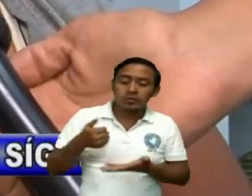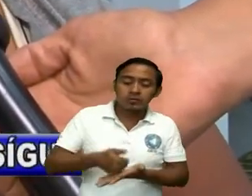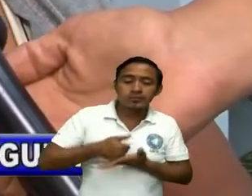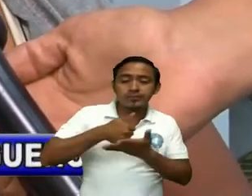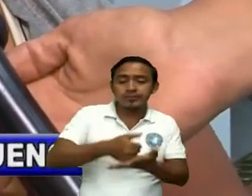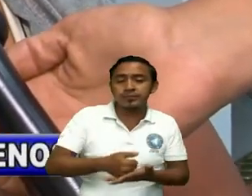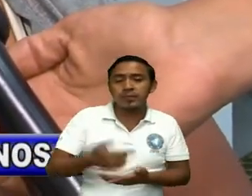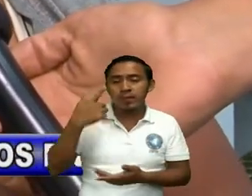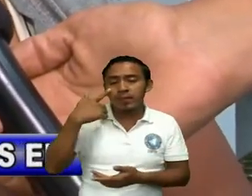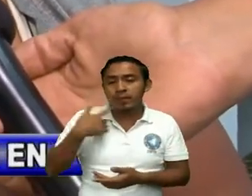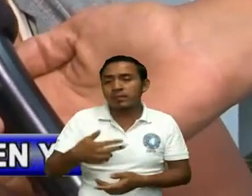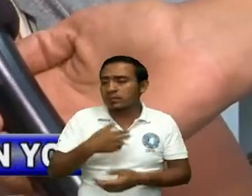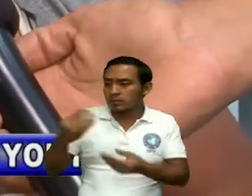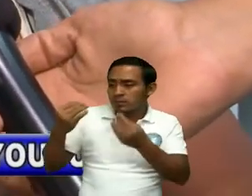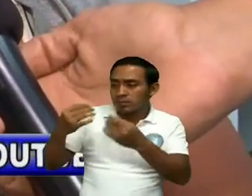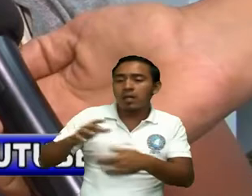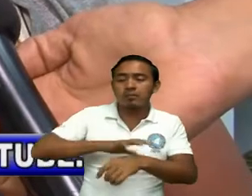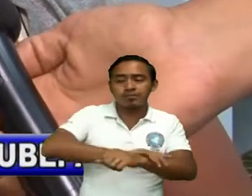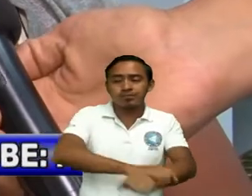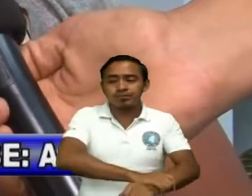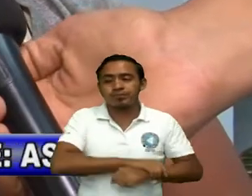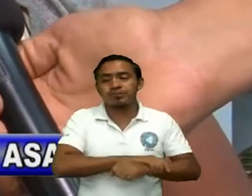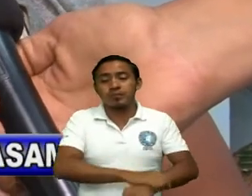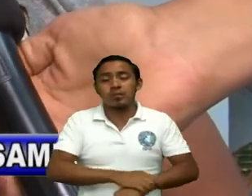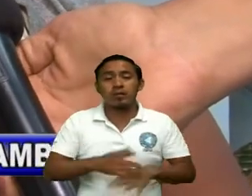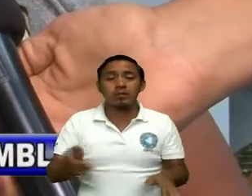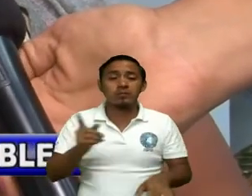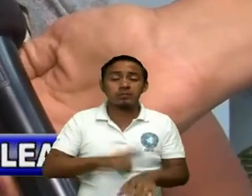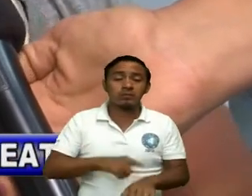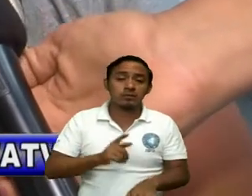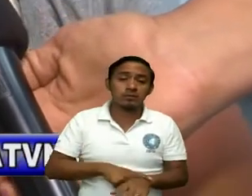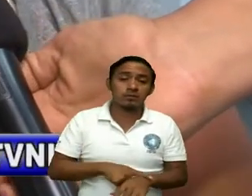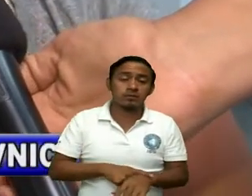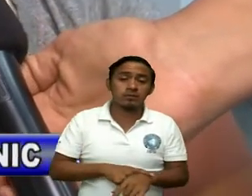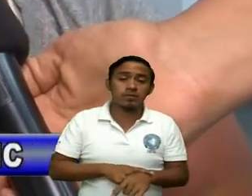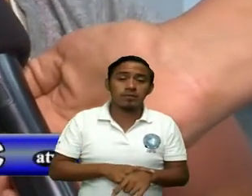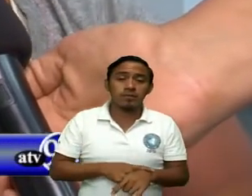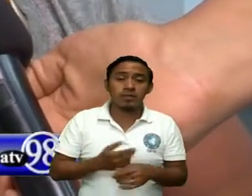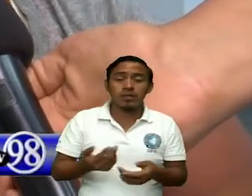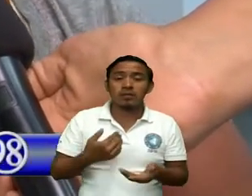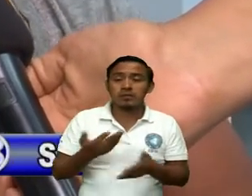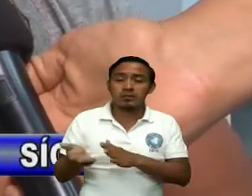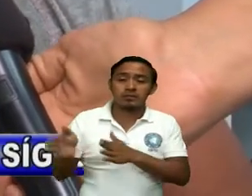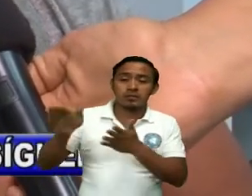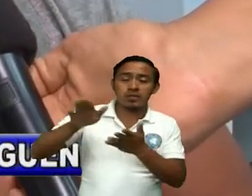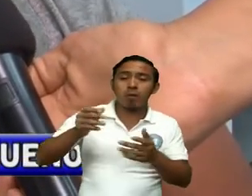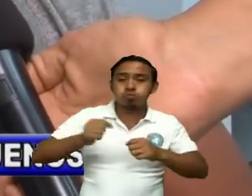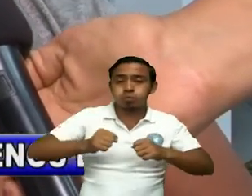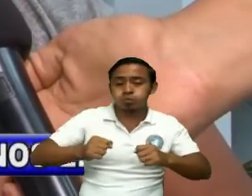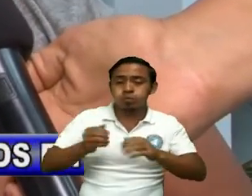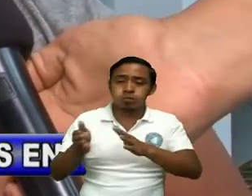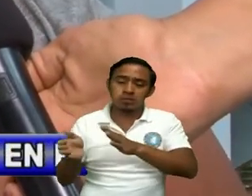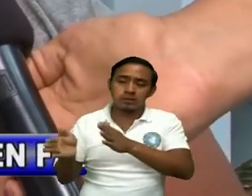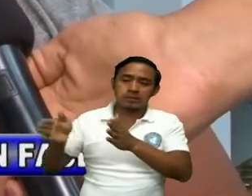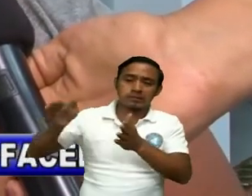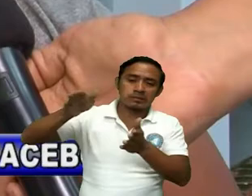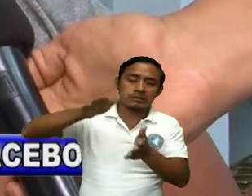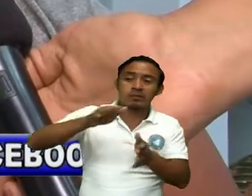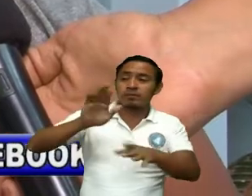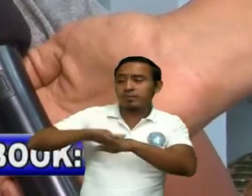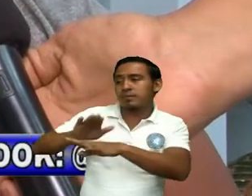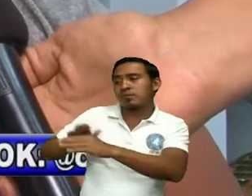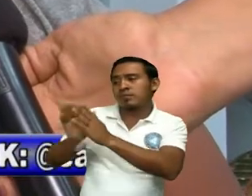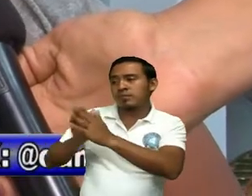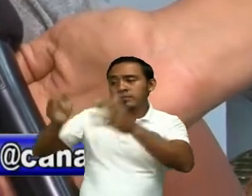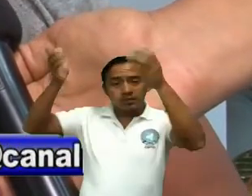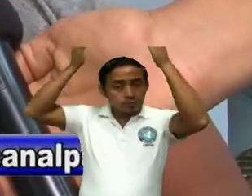Ella me dice, hacemos, entonces hubo un momento que la tenía que poner de espalda y como ella es gordita, entonces acudí a una de las